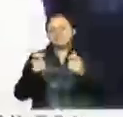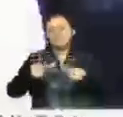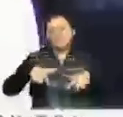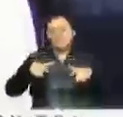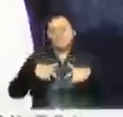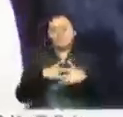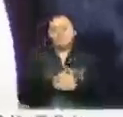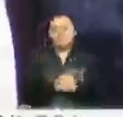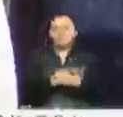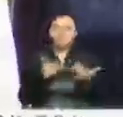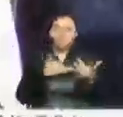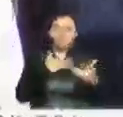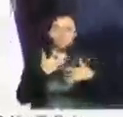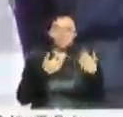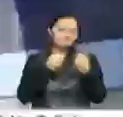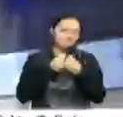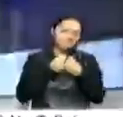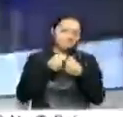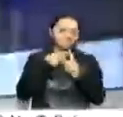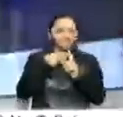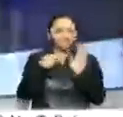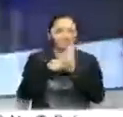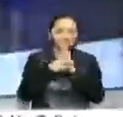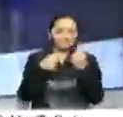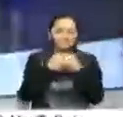poder compartir un poco más con mi país.